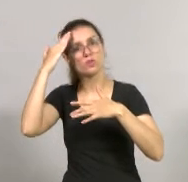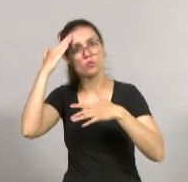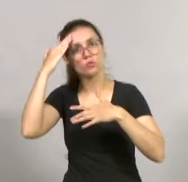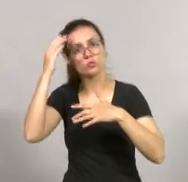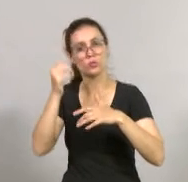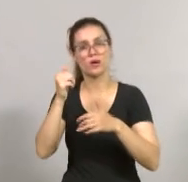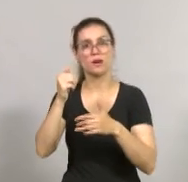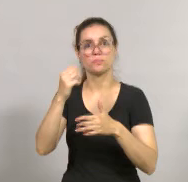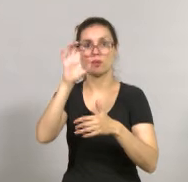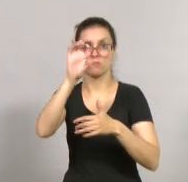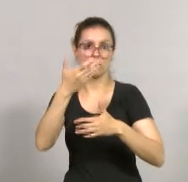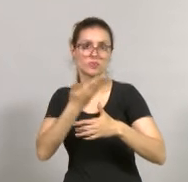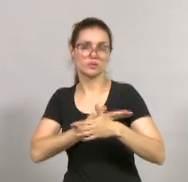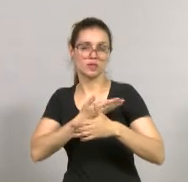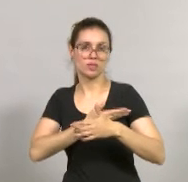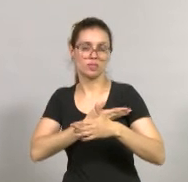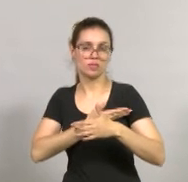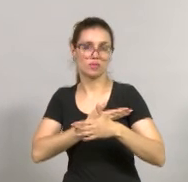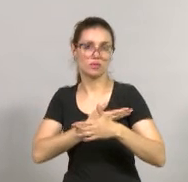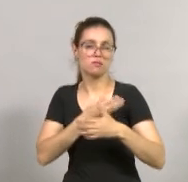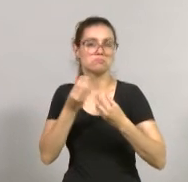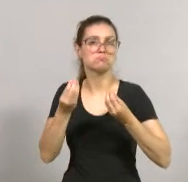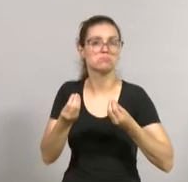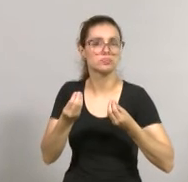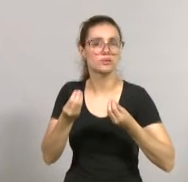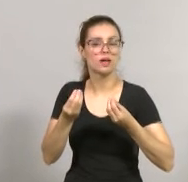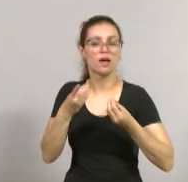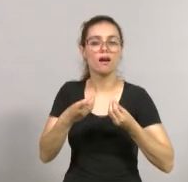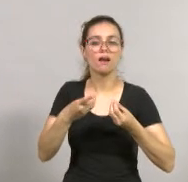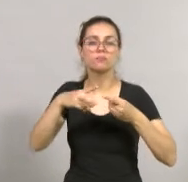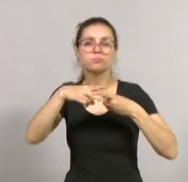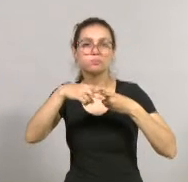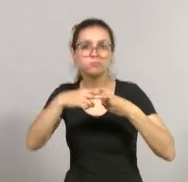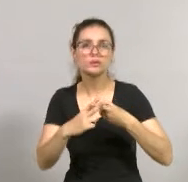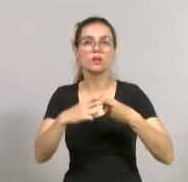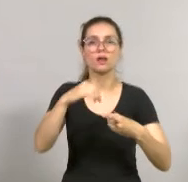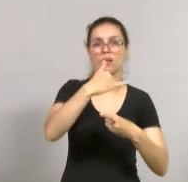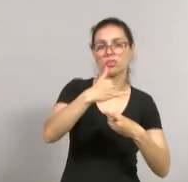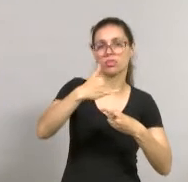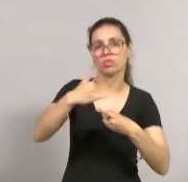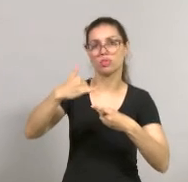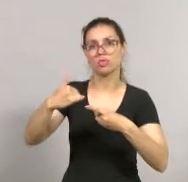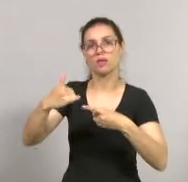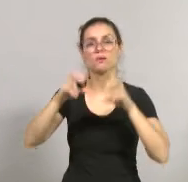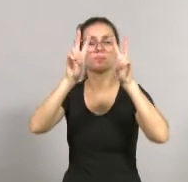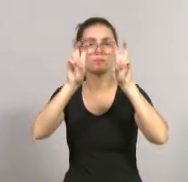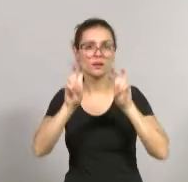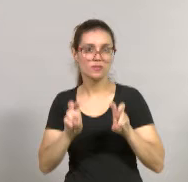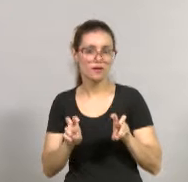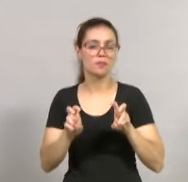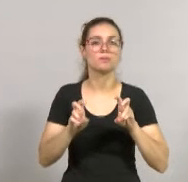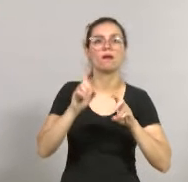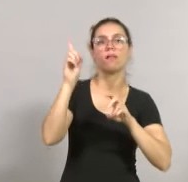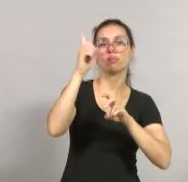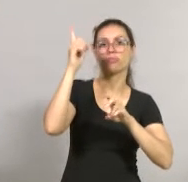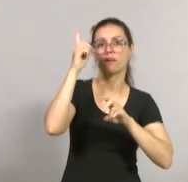Fe, para justamente empezar a tener herramientas para trabajar en esto de conformar un